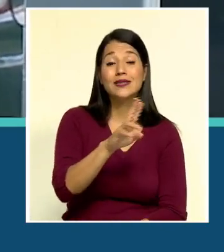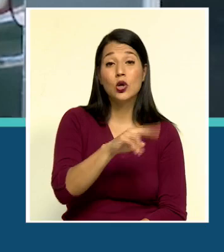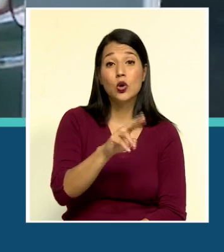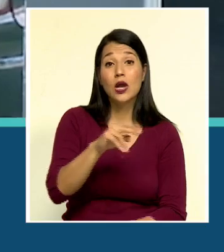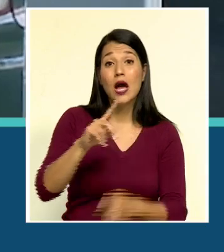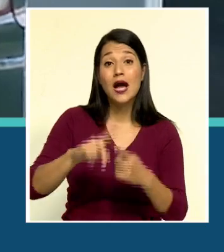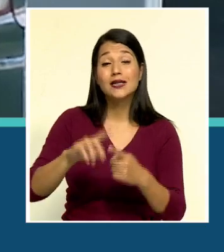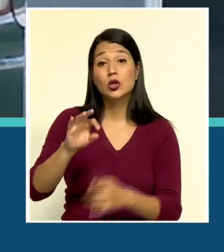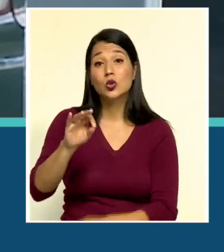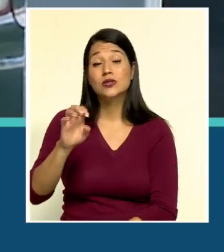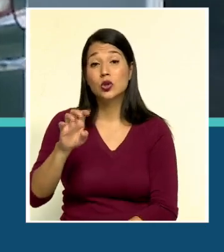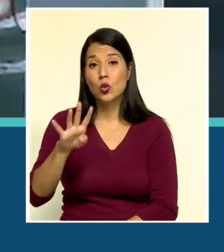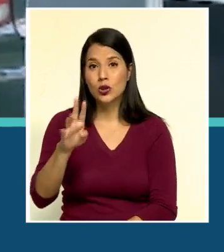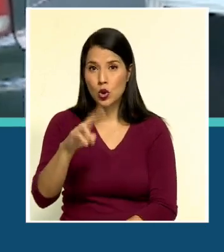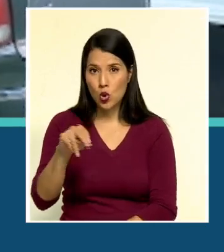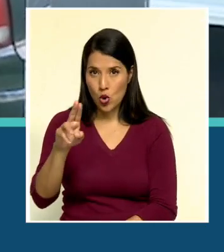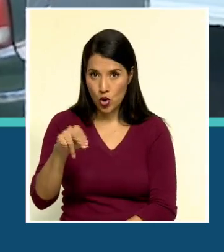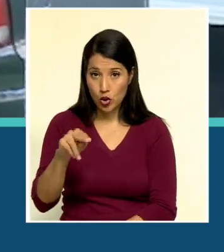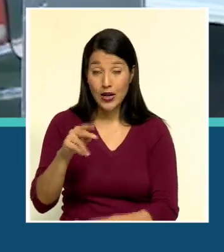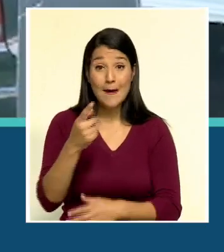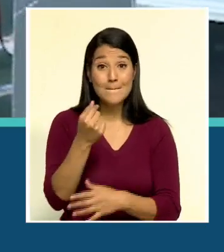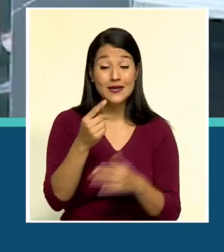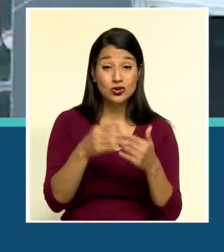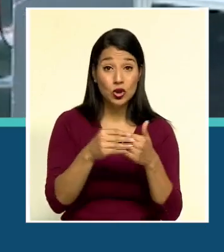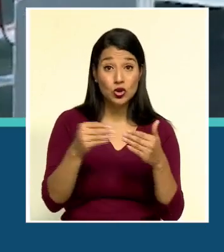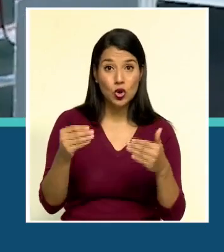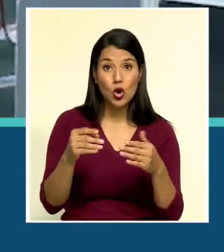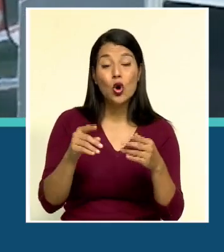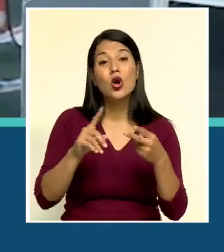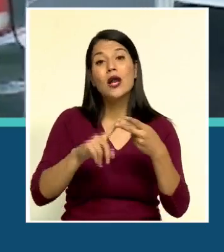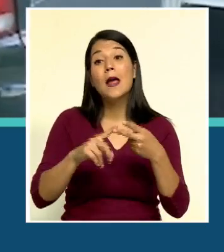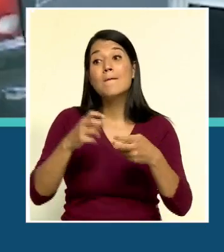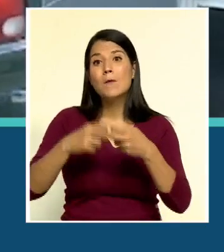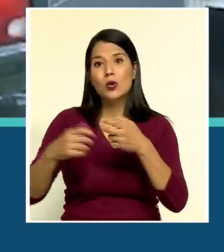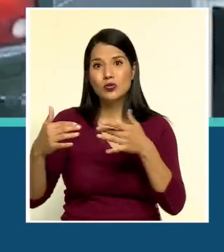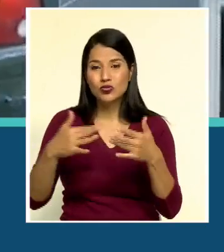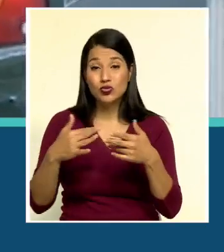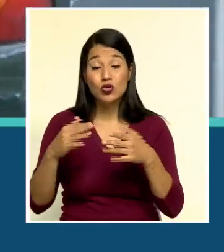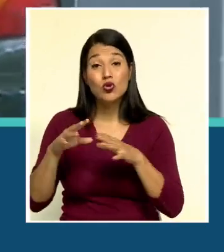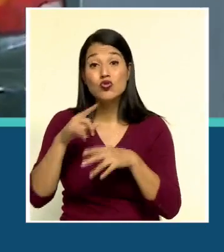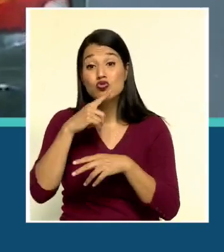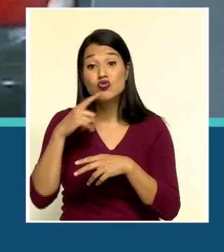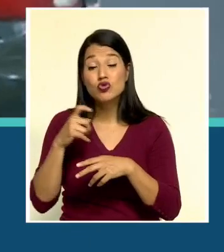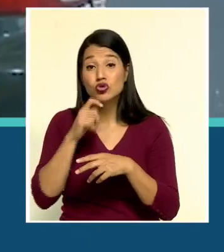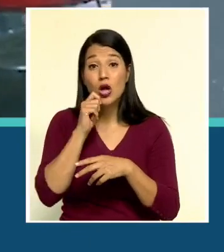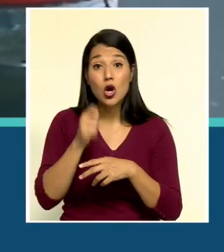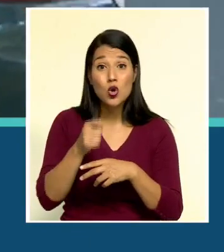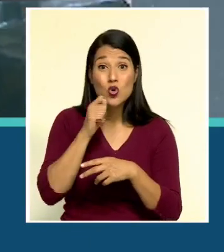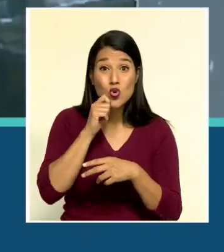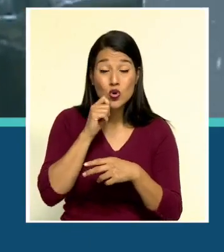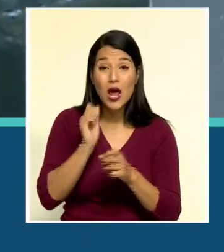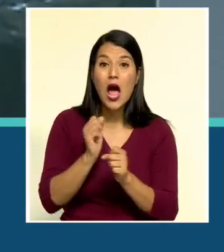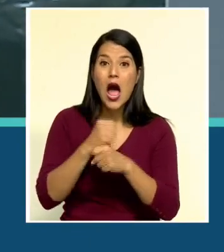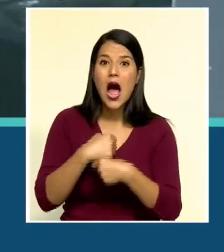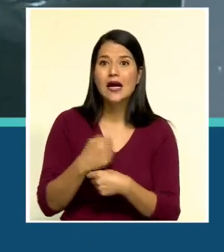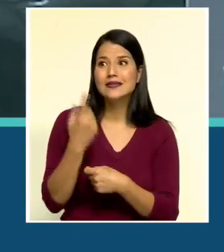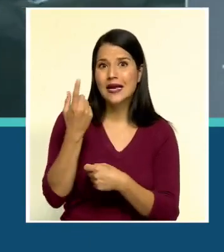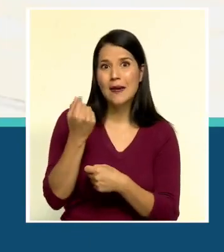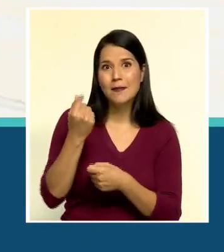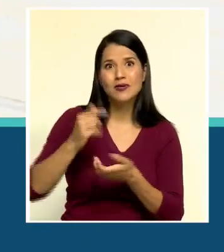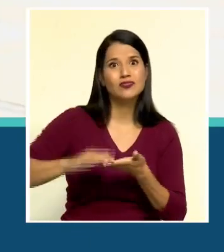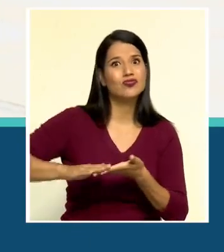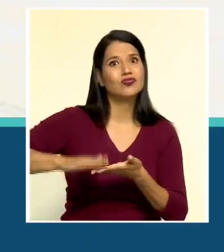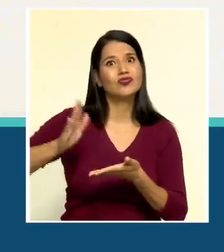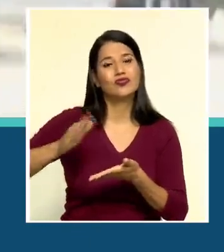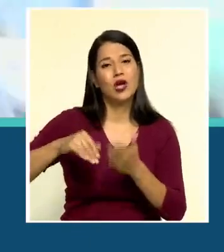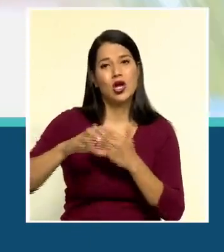a 904 colones. El tipo de cambio del dólar, también el conflicto bélico entre Rusia y Ucrania disparan el costo de este bien en Costa